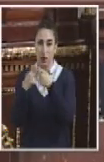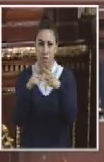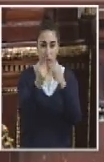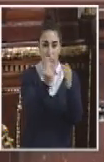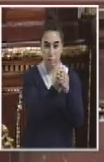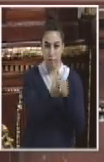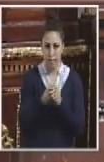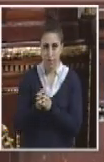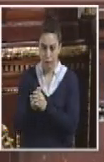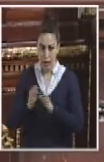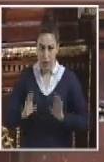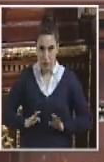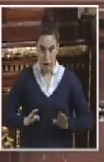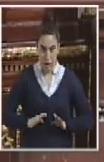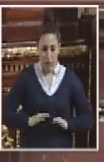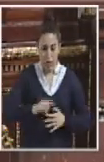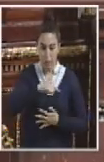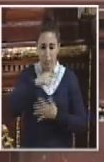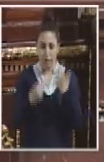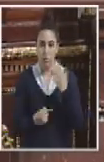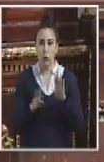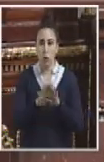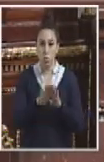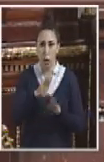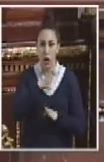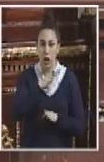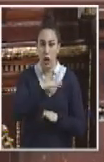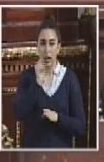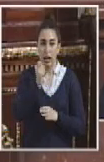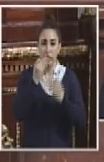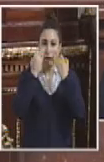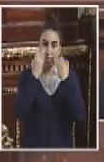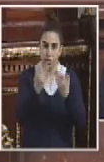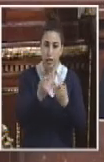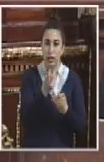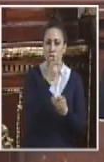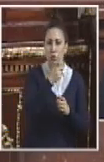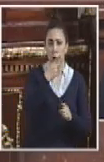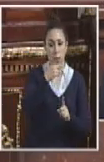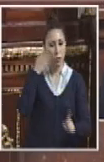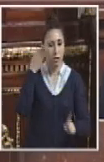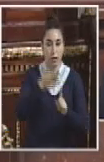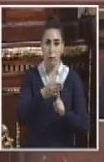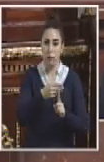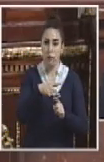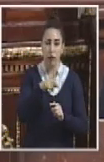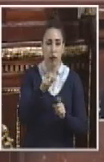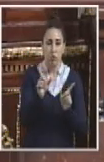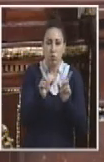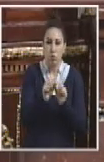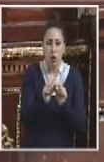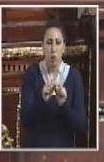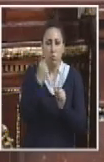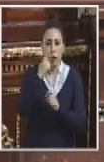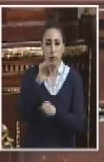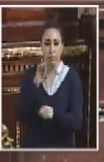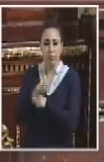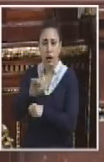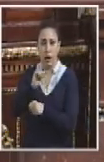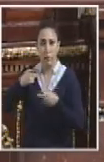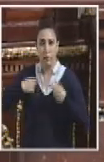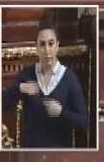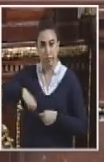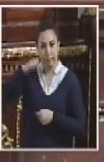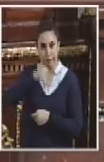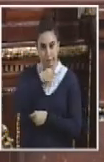contar con acta constitutiva que acredite que el objeto social es preponderantemente vinculado con el de las personas de